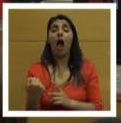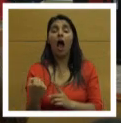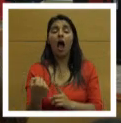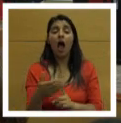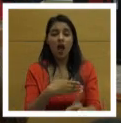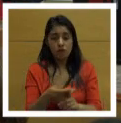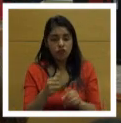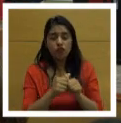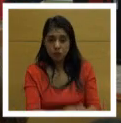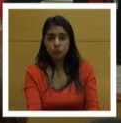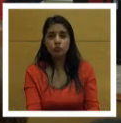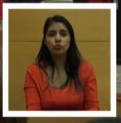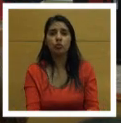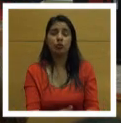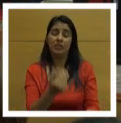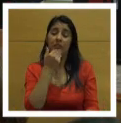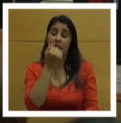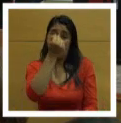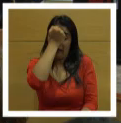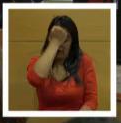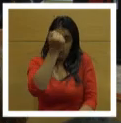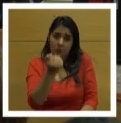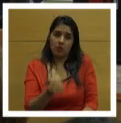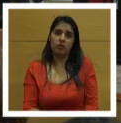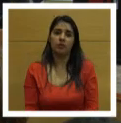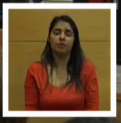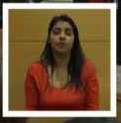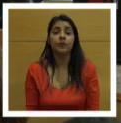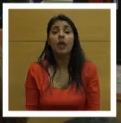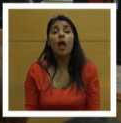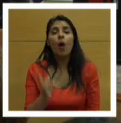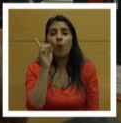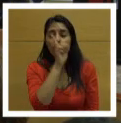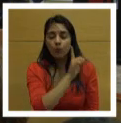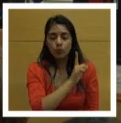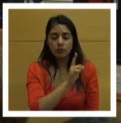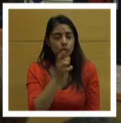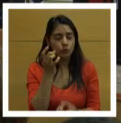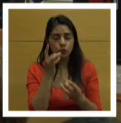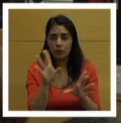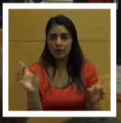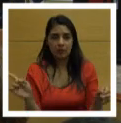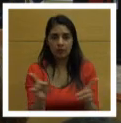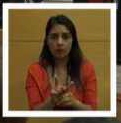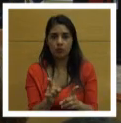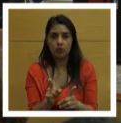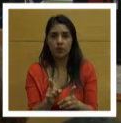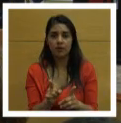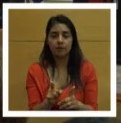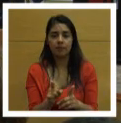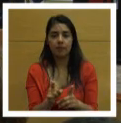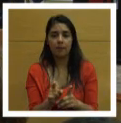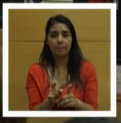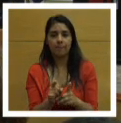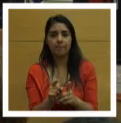física, calma y actos de arrepentimiento. A lo mejor estamos en el periodo de luna. Y por último, solo para concluir,